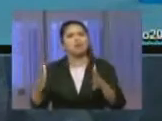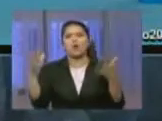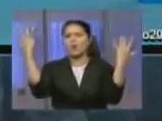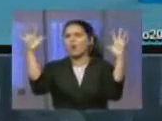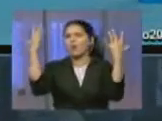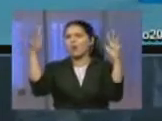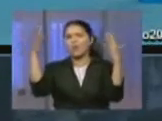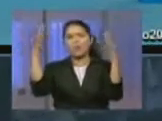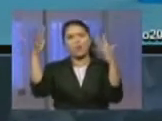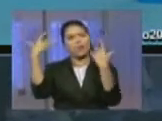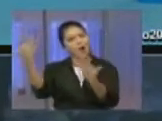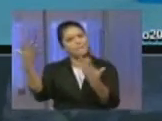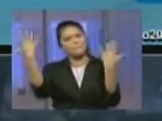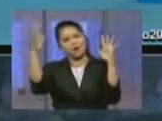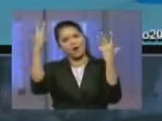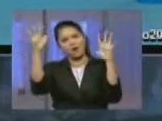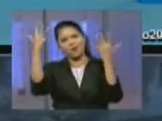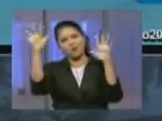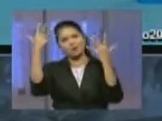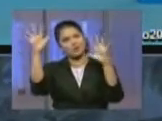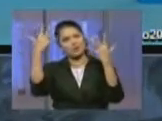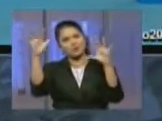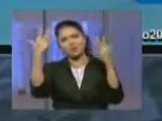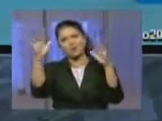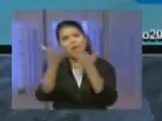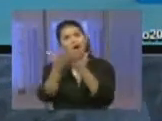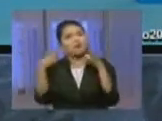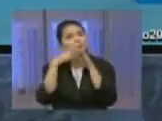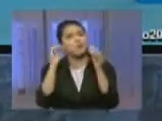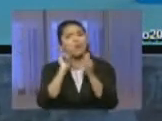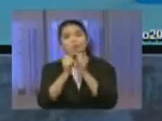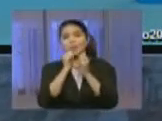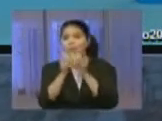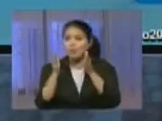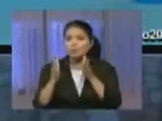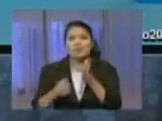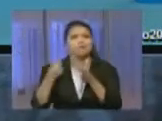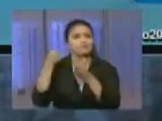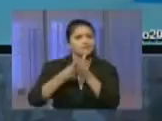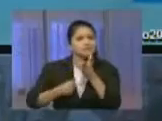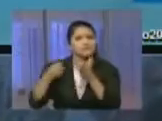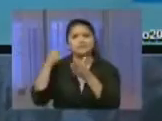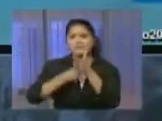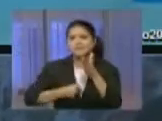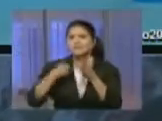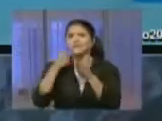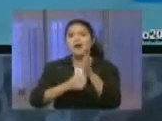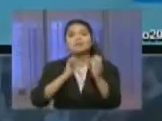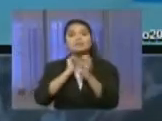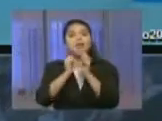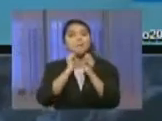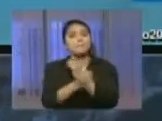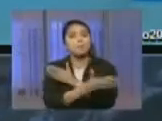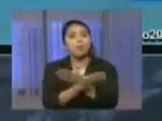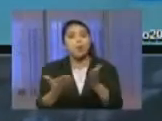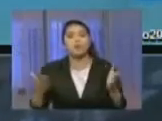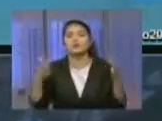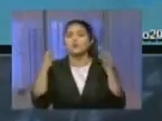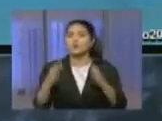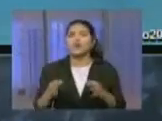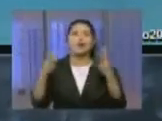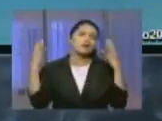Carlos claverí y a todos estos muchachos que van llevando adelante el deporte de alta competencia que